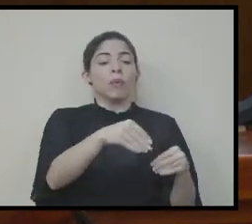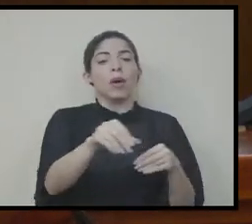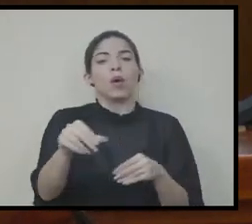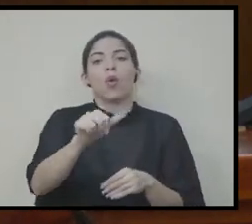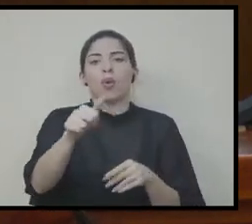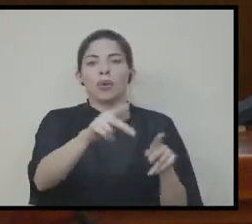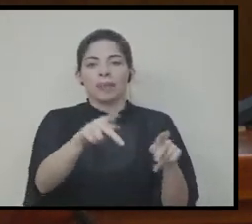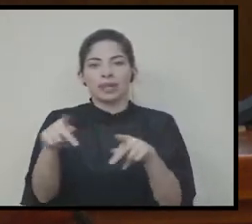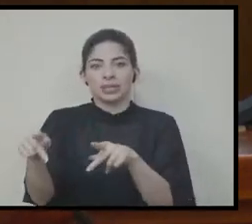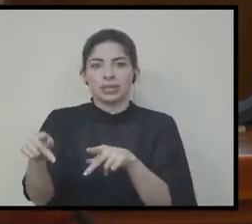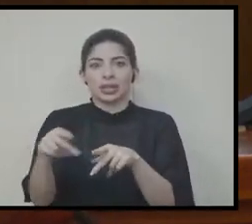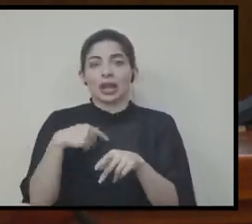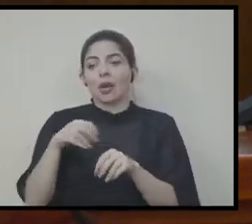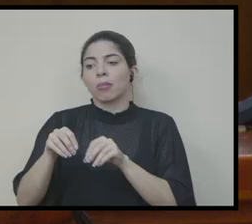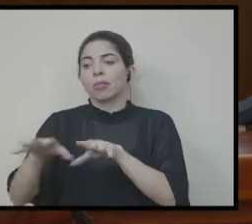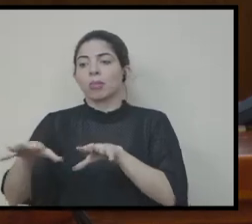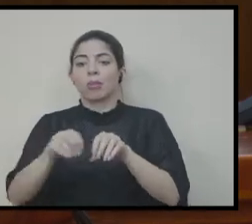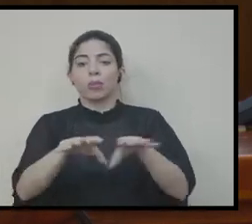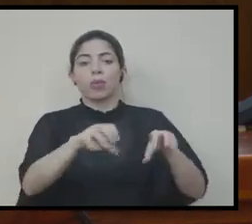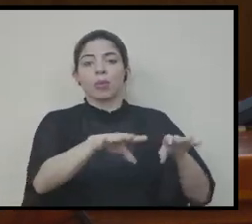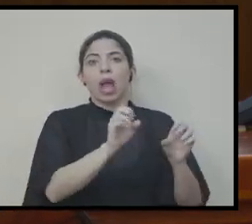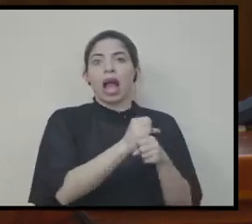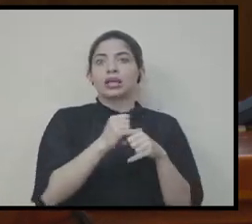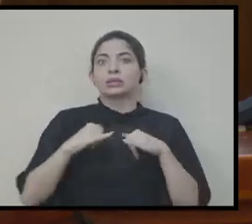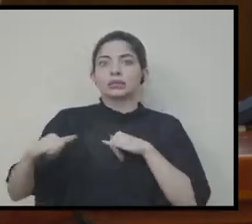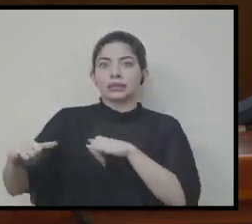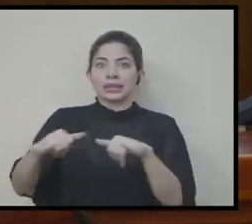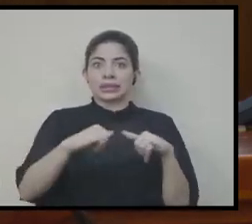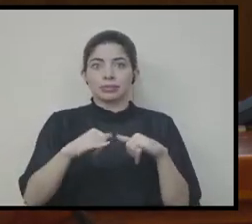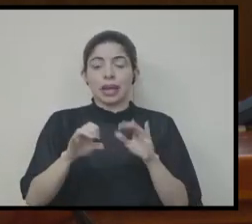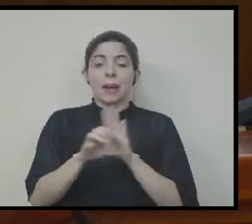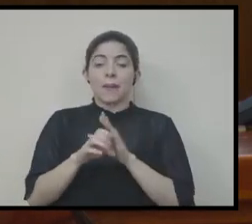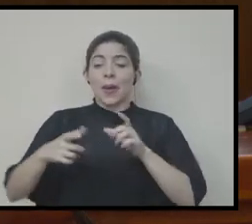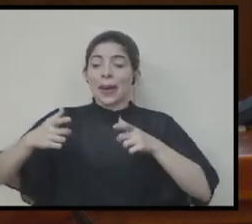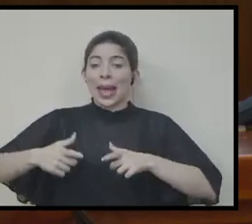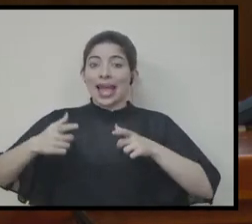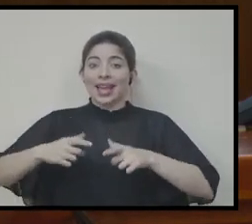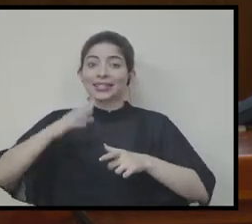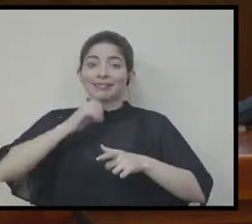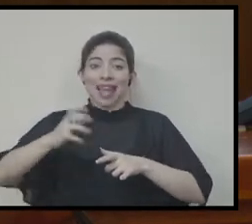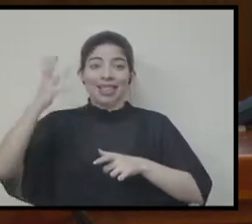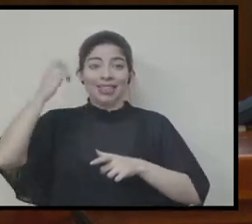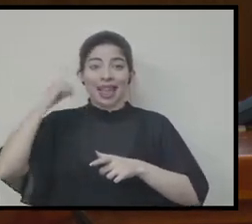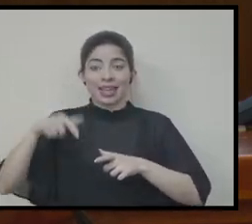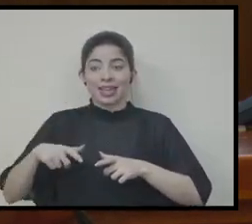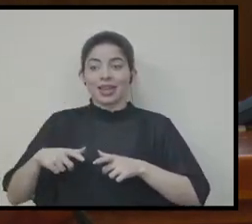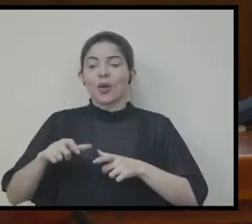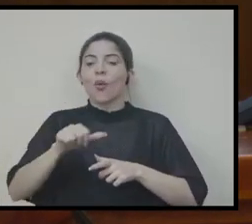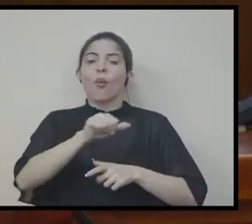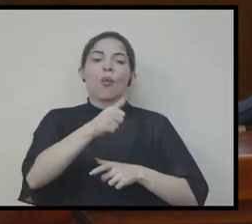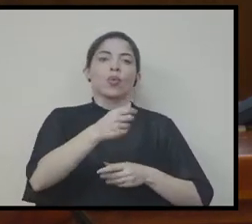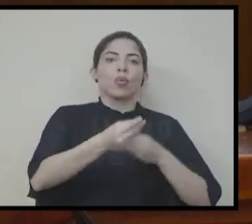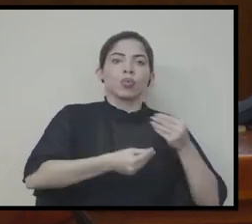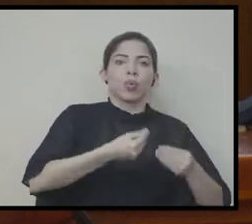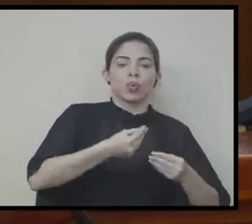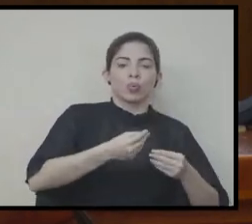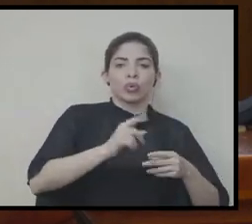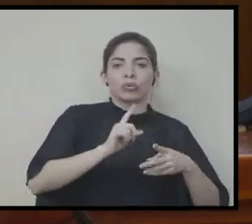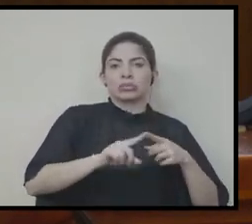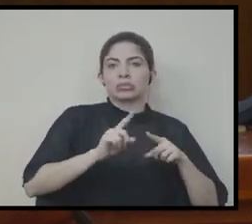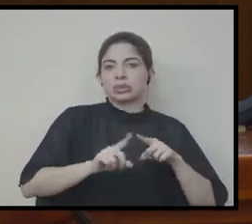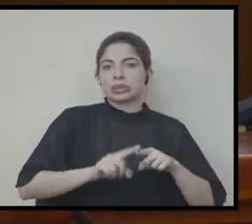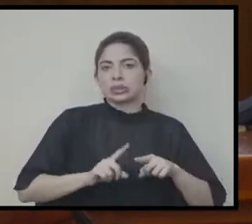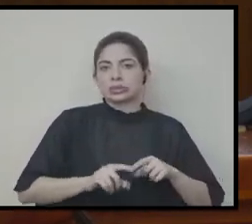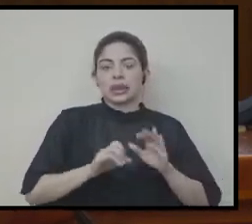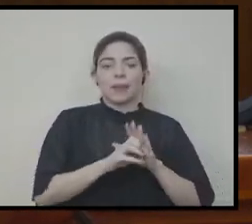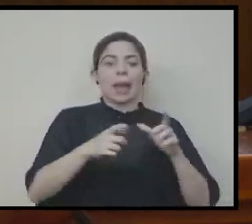por diferentes partes, y usted puede hacer lo mismo, partiendo de queques de antaño, ¿verdad? Se va a otro tipo de productos. Puede